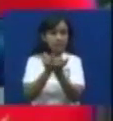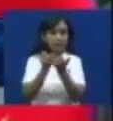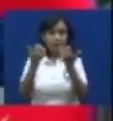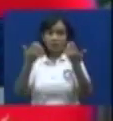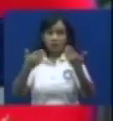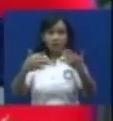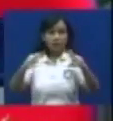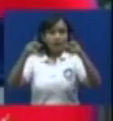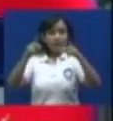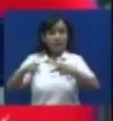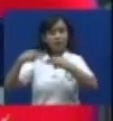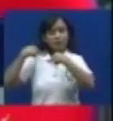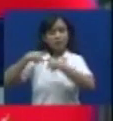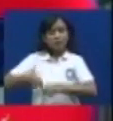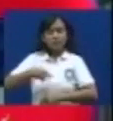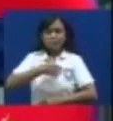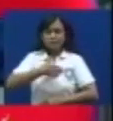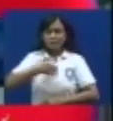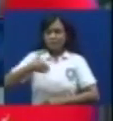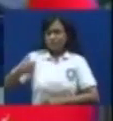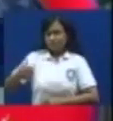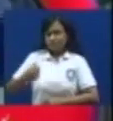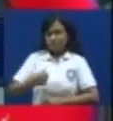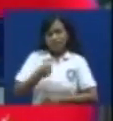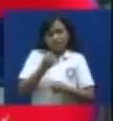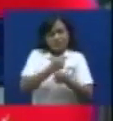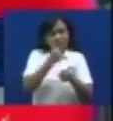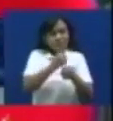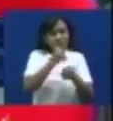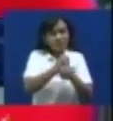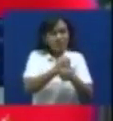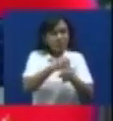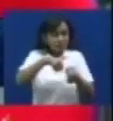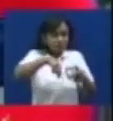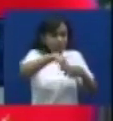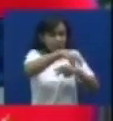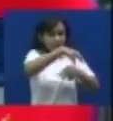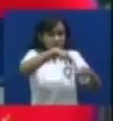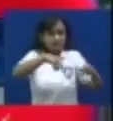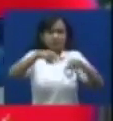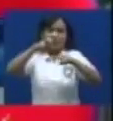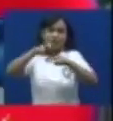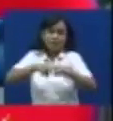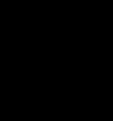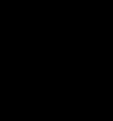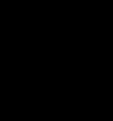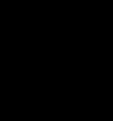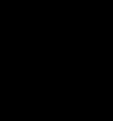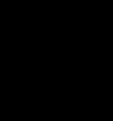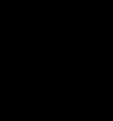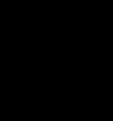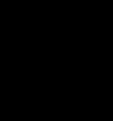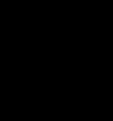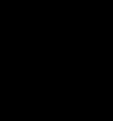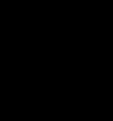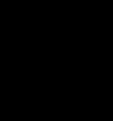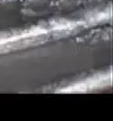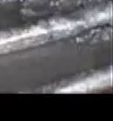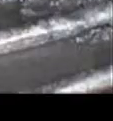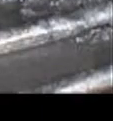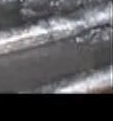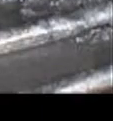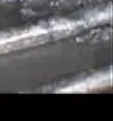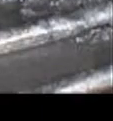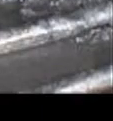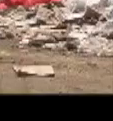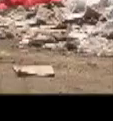Cualquier ser humano prefiere un trabajo en movimiento que estar sentado. Habla por vos,